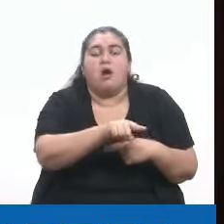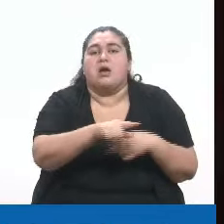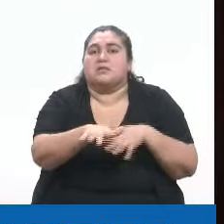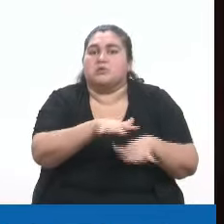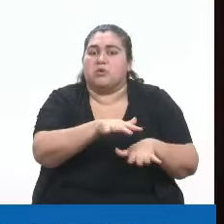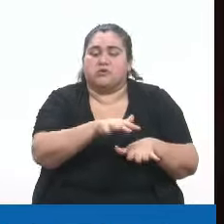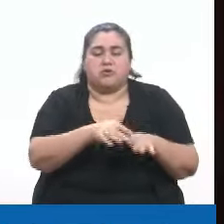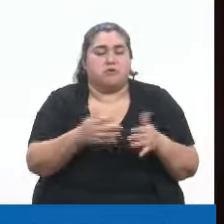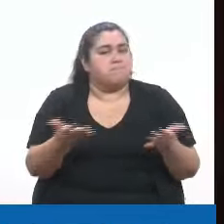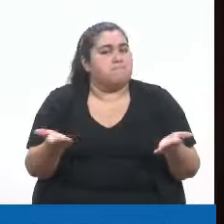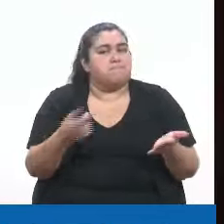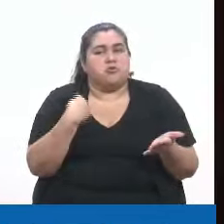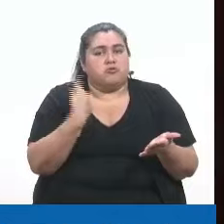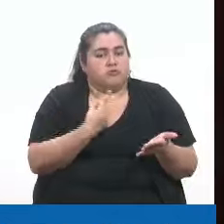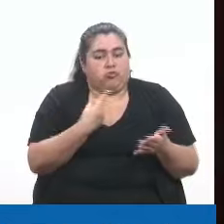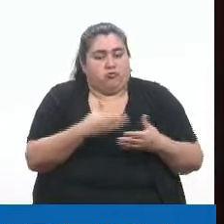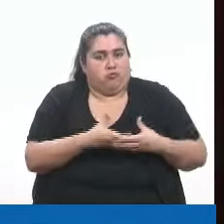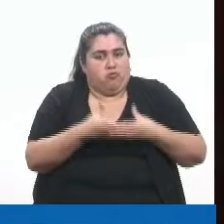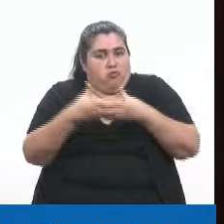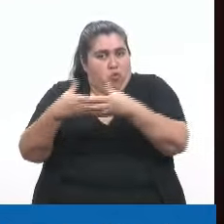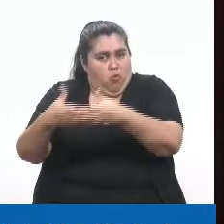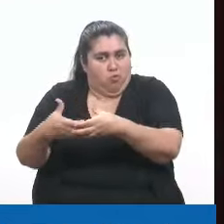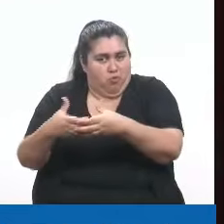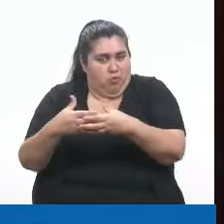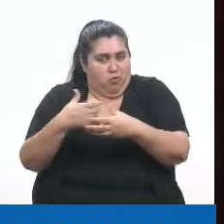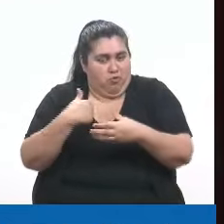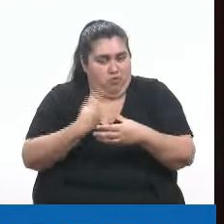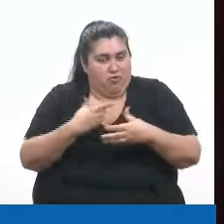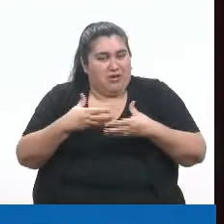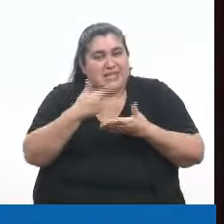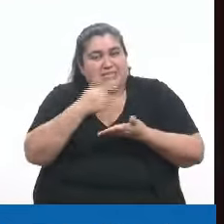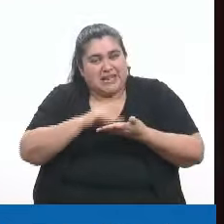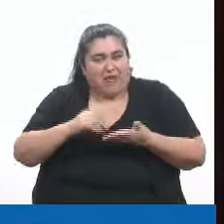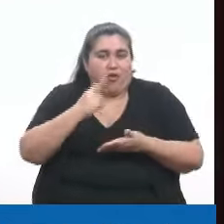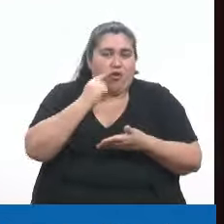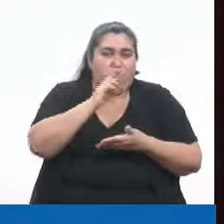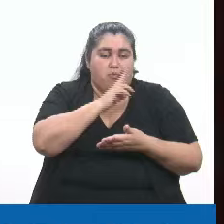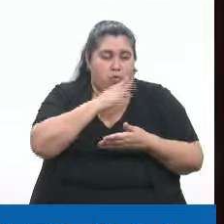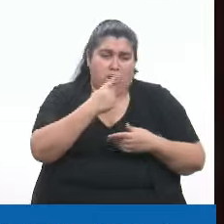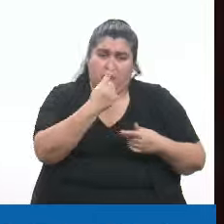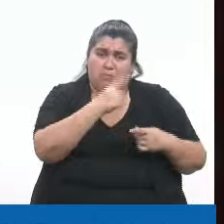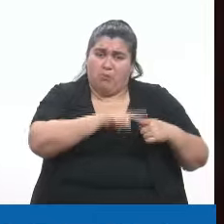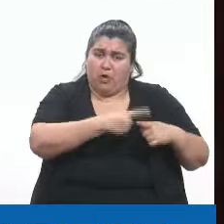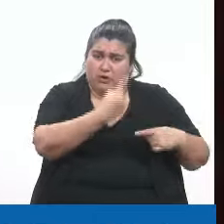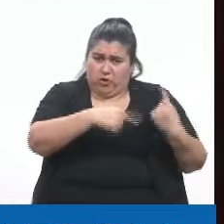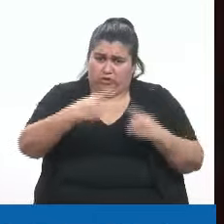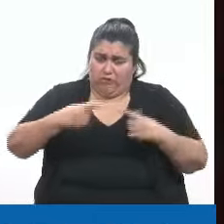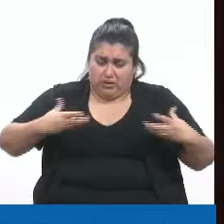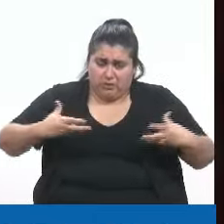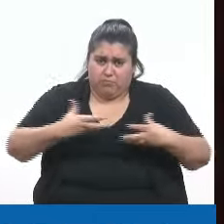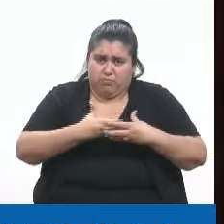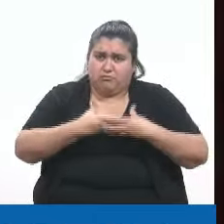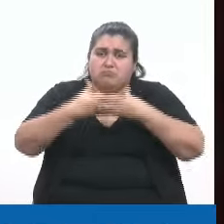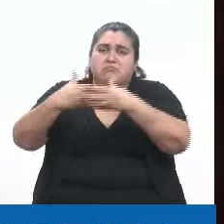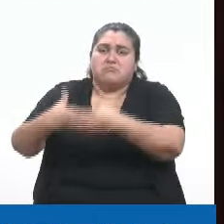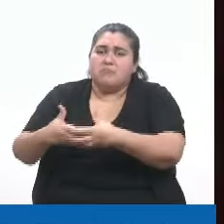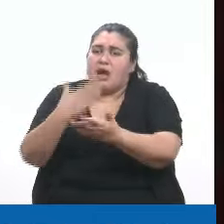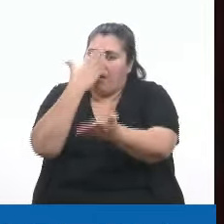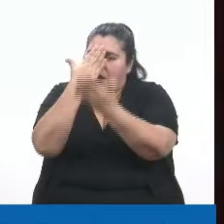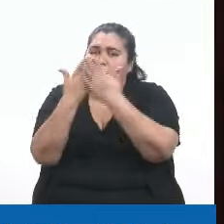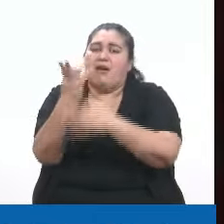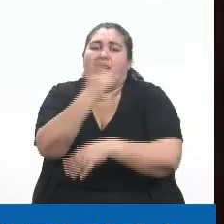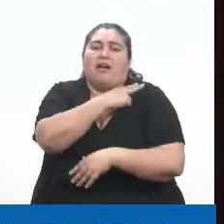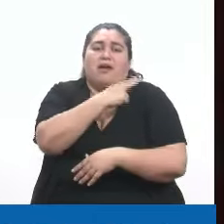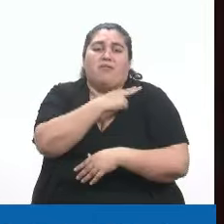ir un grupo de senadores y senadoras de diferentes bancadas a hablar con el jefe del